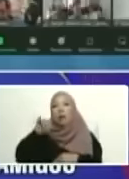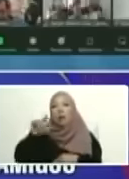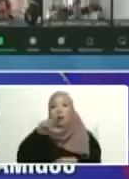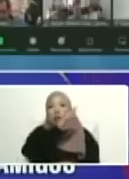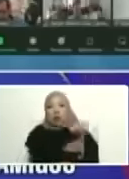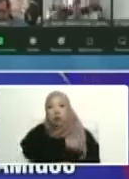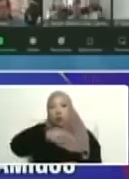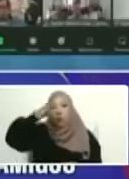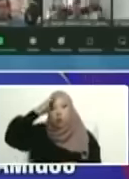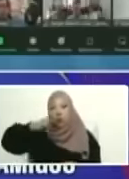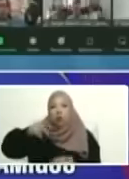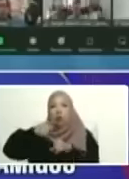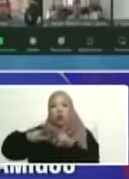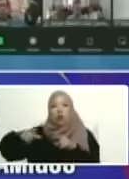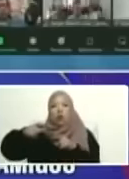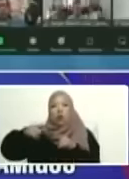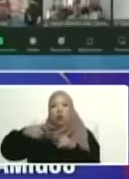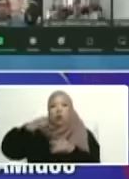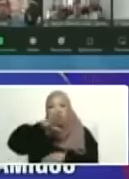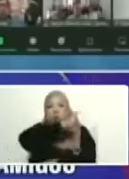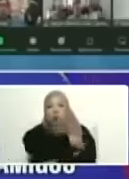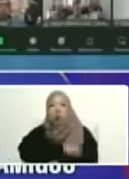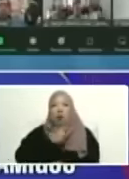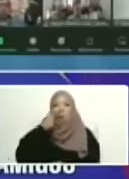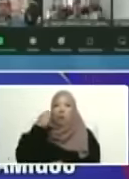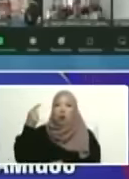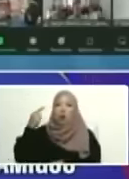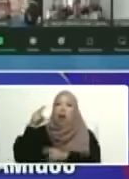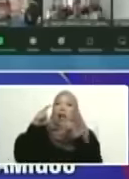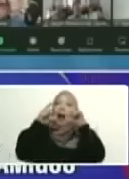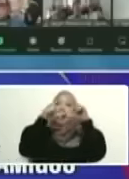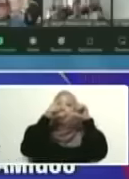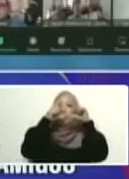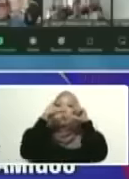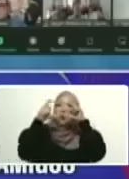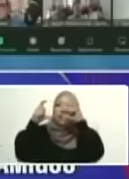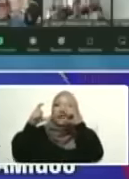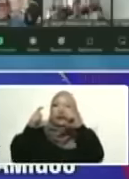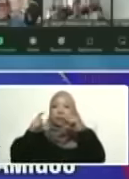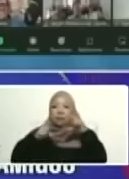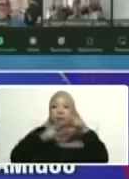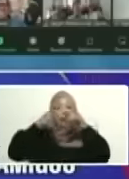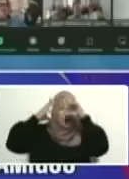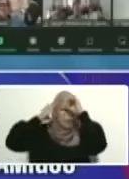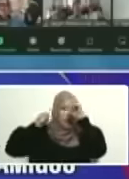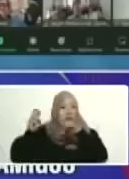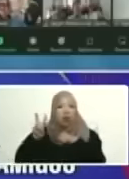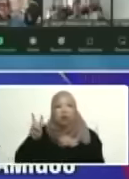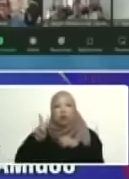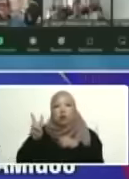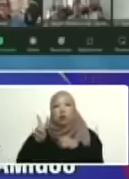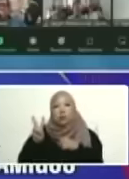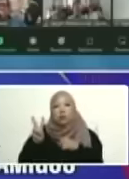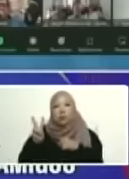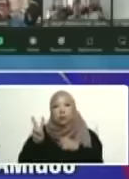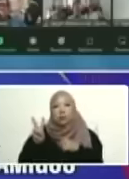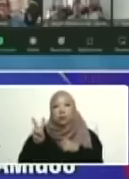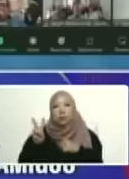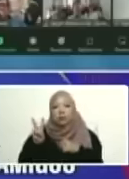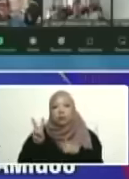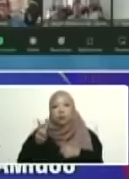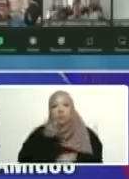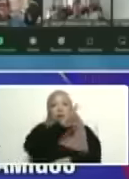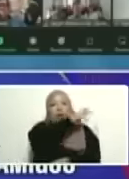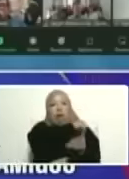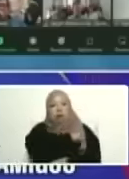Allá veo al otro buque insignia nuestro, el embajador Jorge Valero, buque insignia